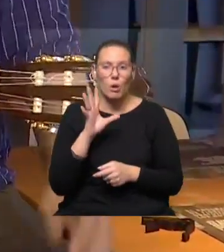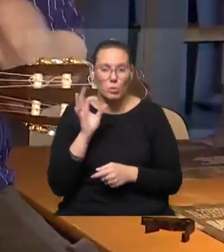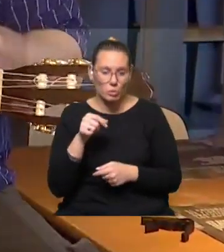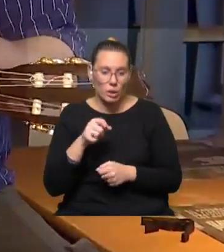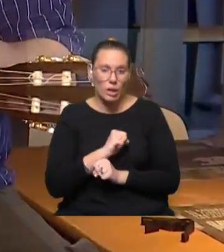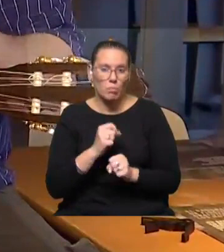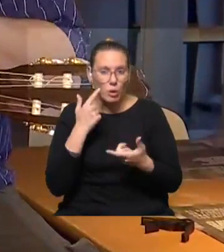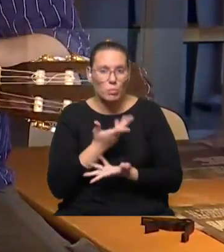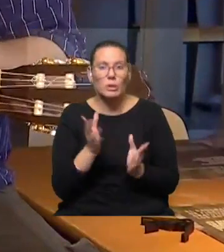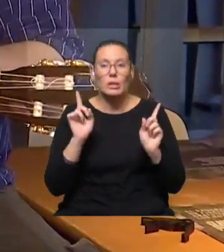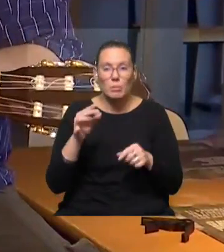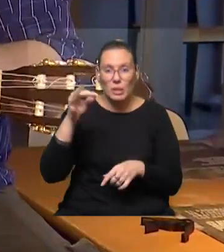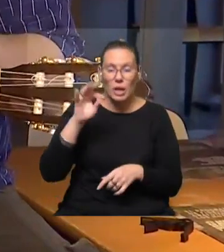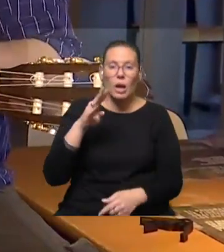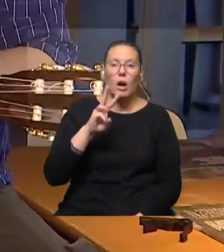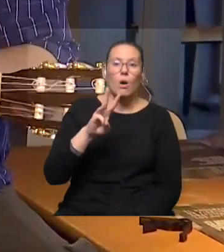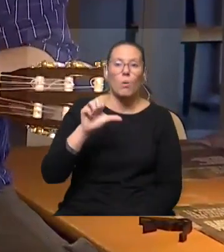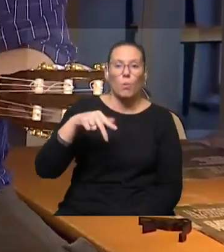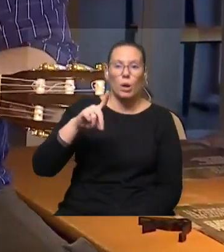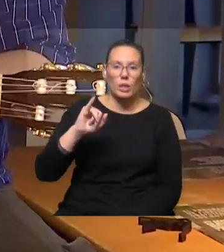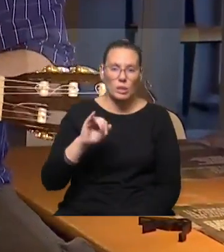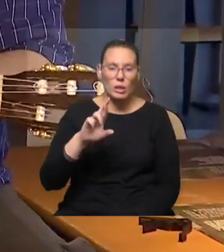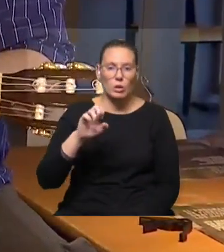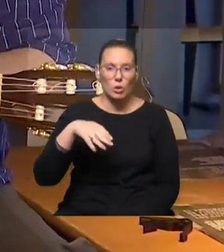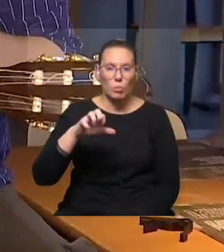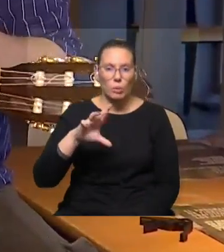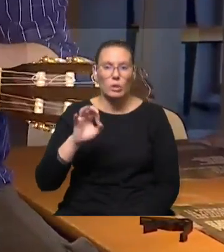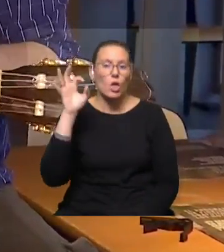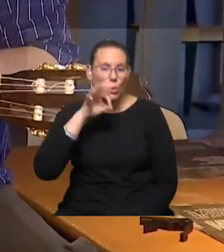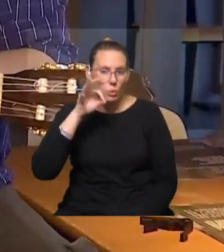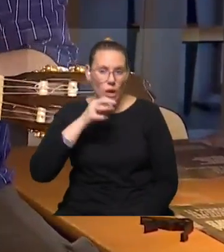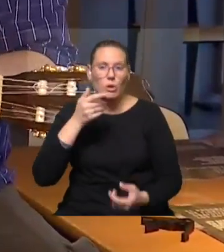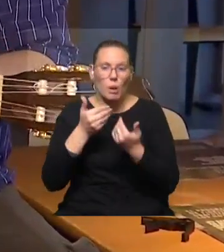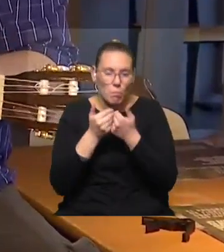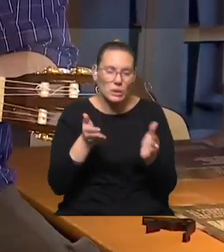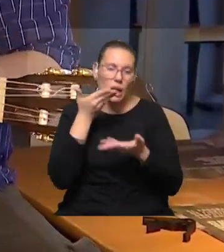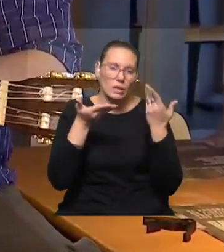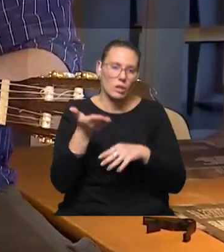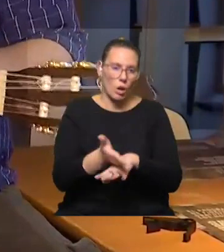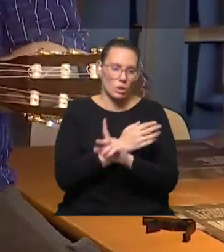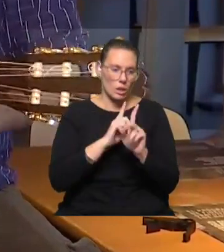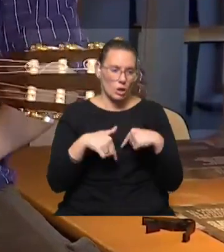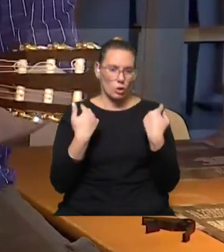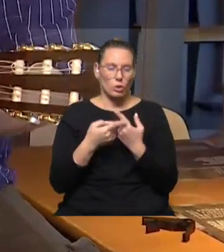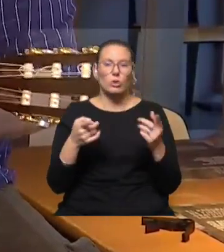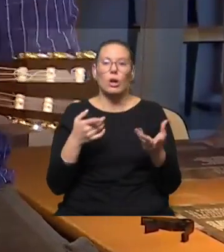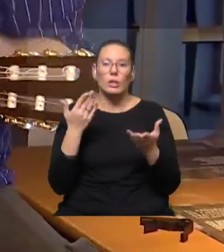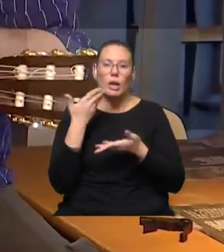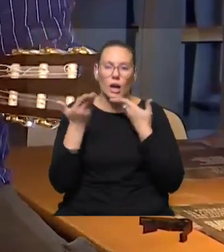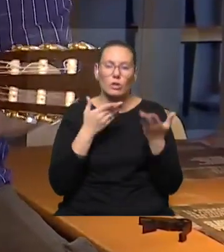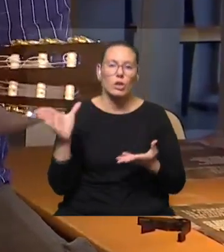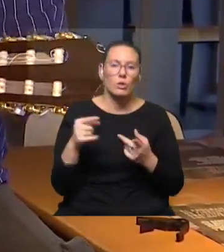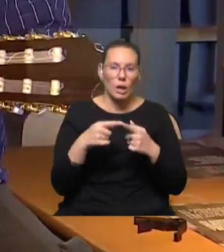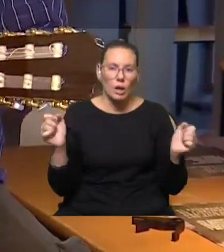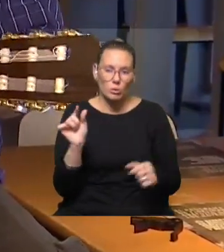poder hacer esto un detallecito que Wendy Romero una una joven cantante de durazno va a estar abriendo el show esa noche esta canción se titula todas las cosas